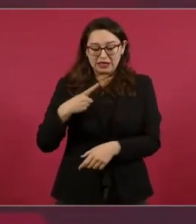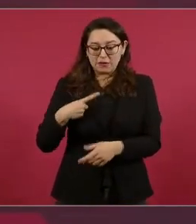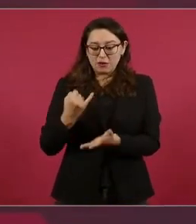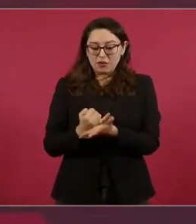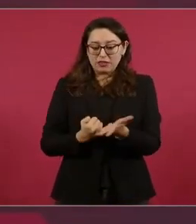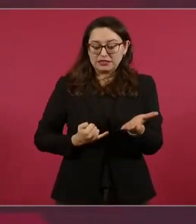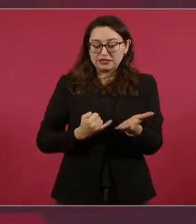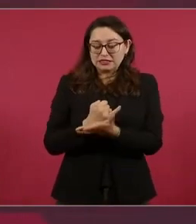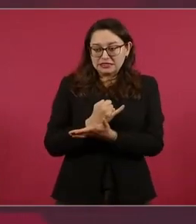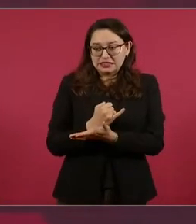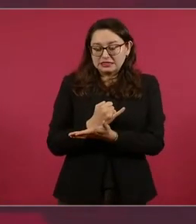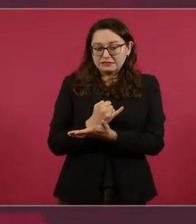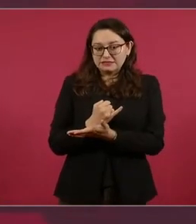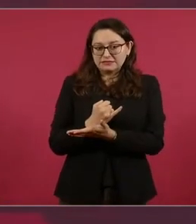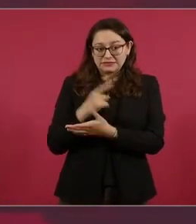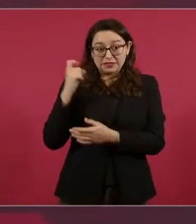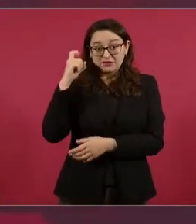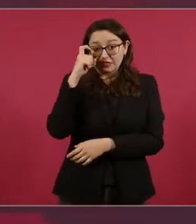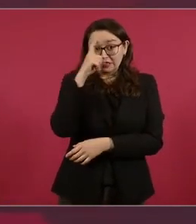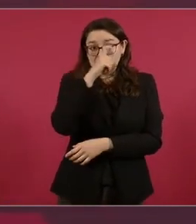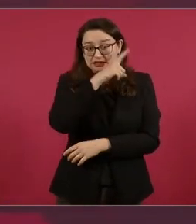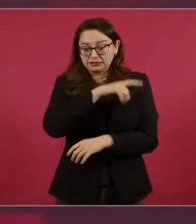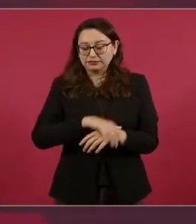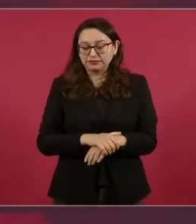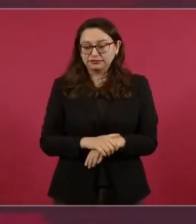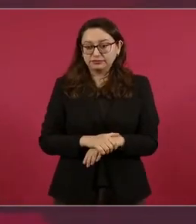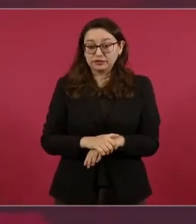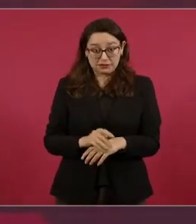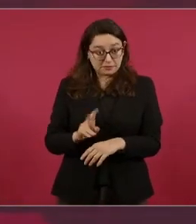productores mexicanos No